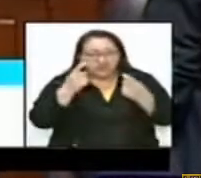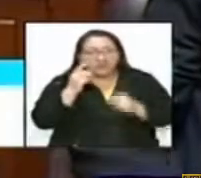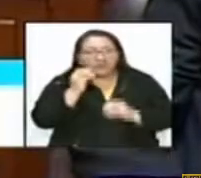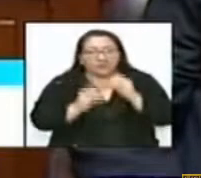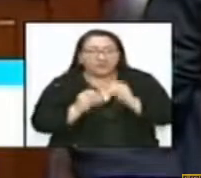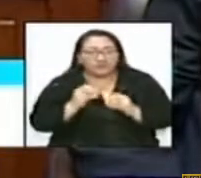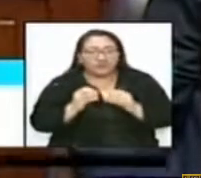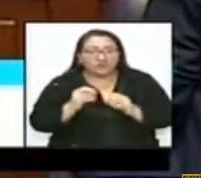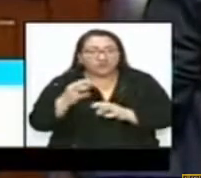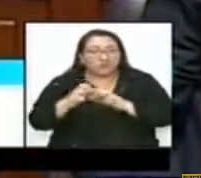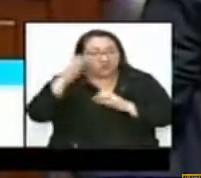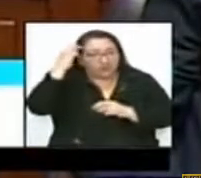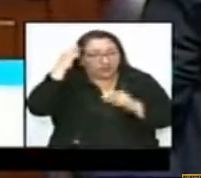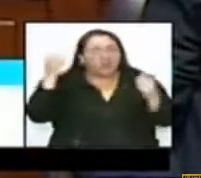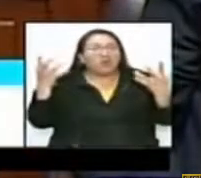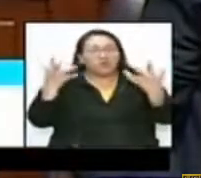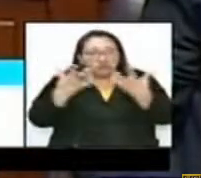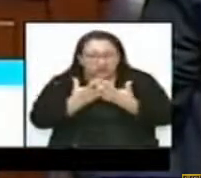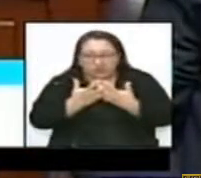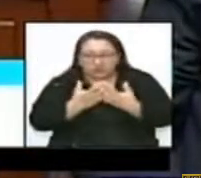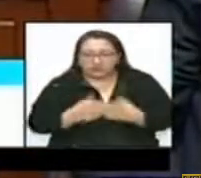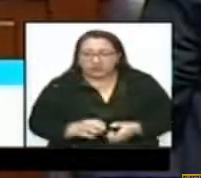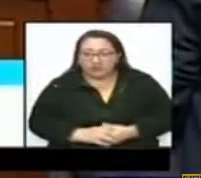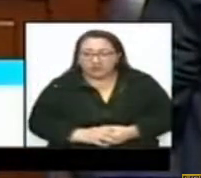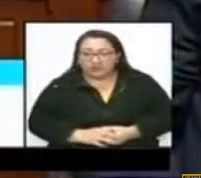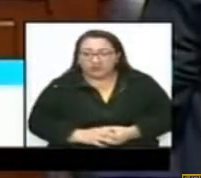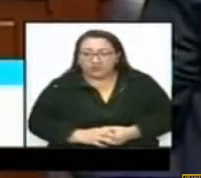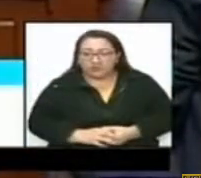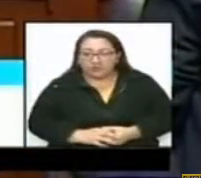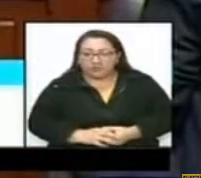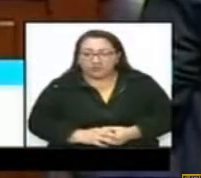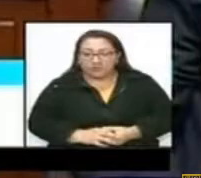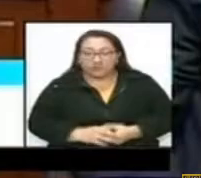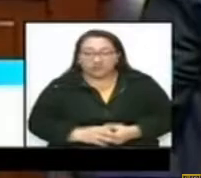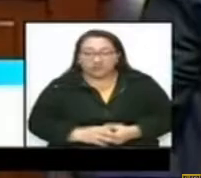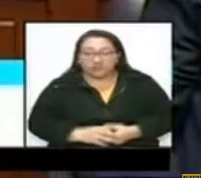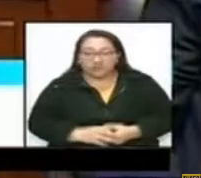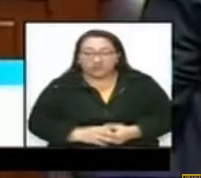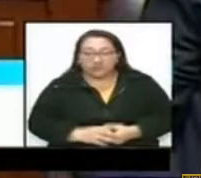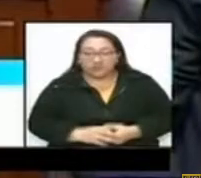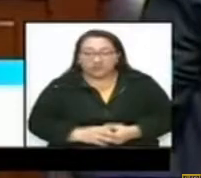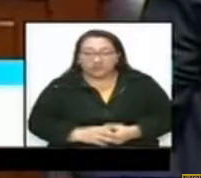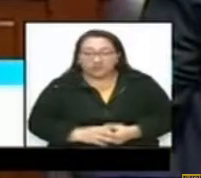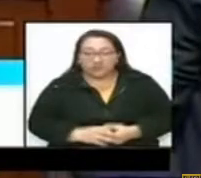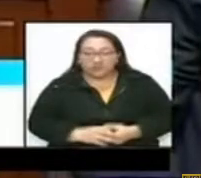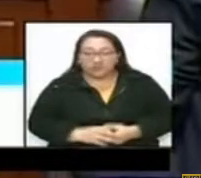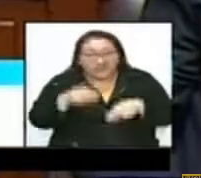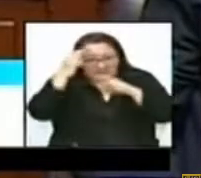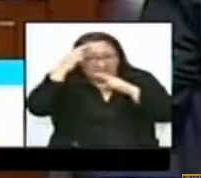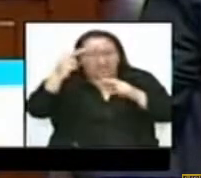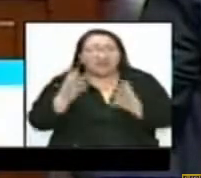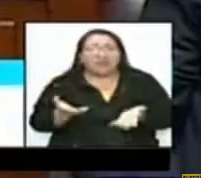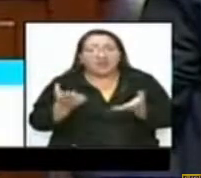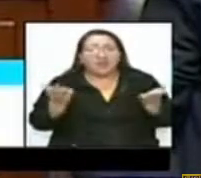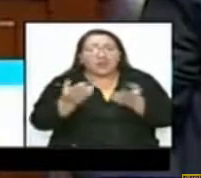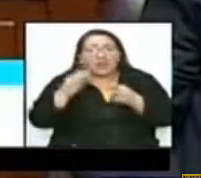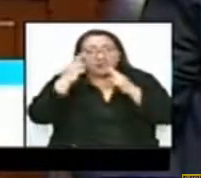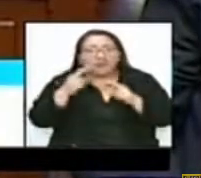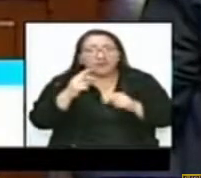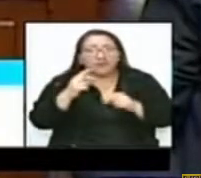consensuadas con pro de formas políticas donde se respete al congreso de la república donde se